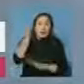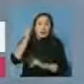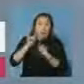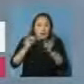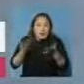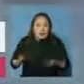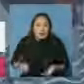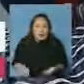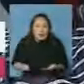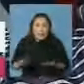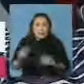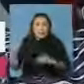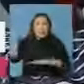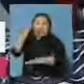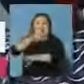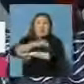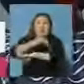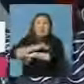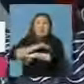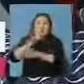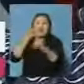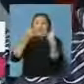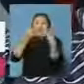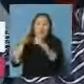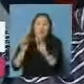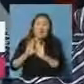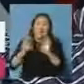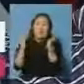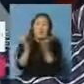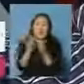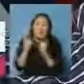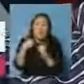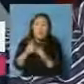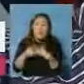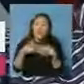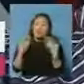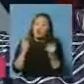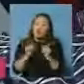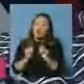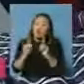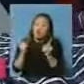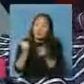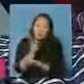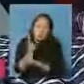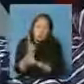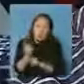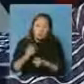el precio del crudo a nivel internacional subiendo, esto no se va a poder mantener por mucho tiempo más.